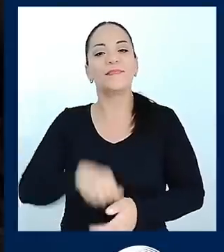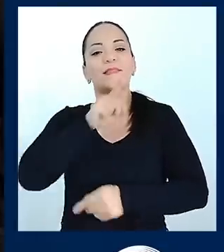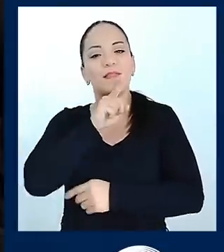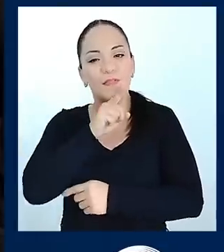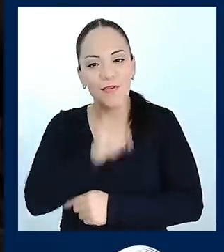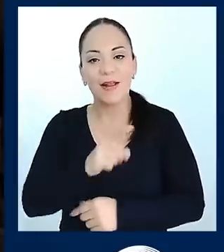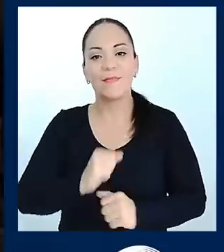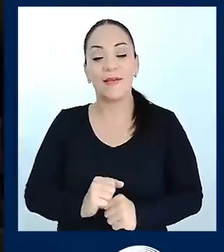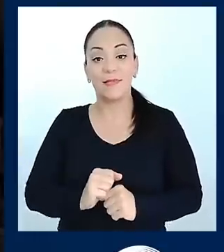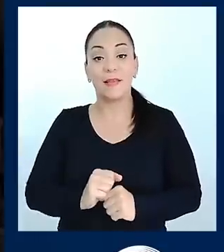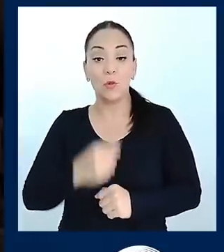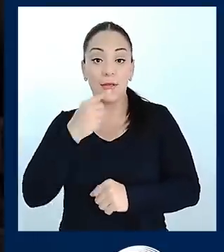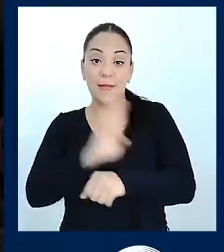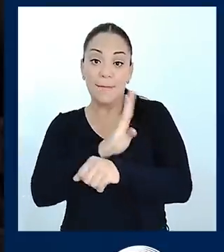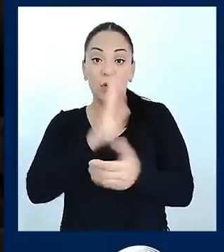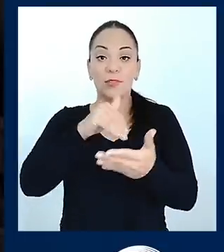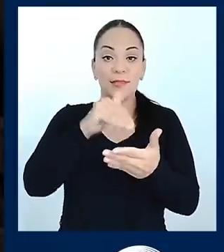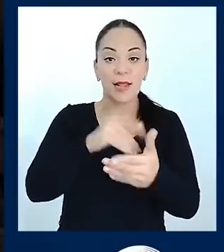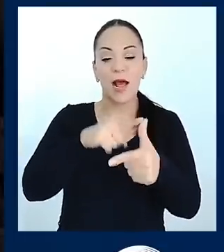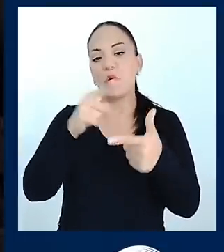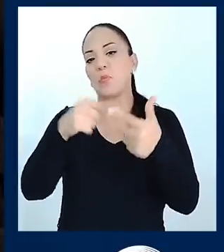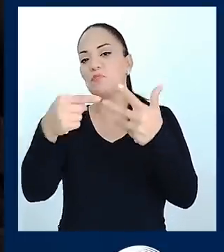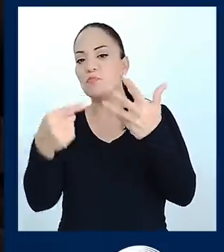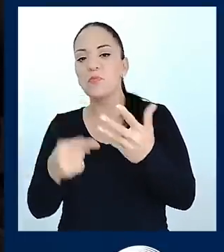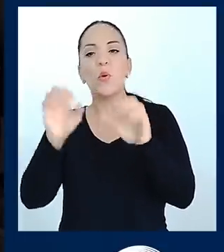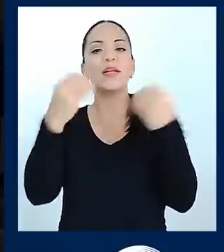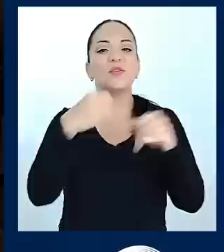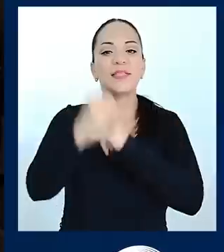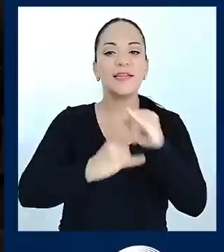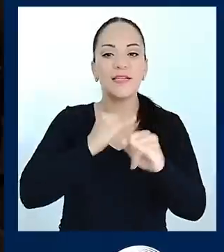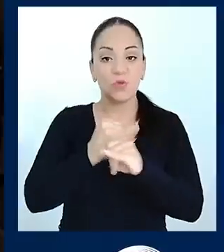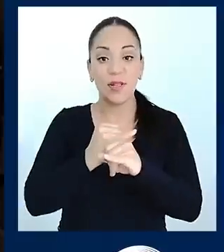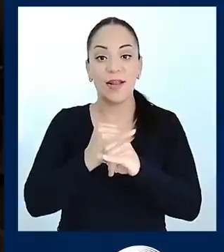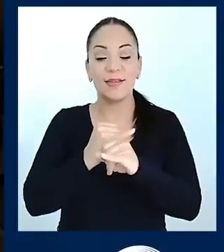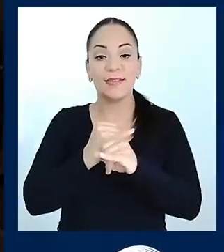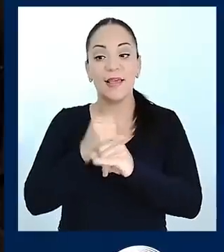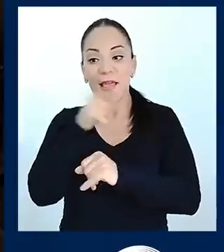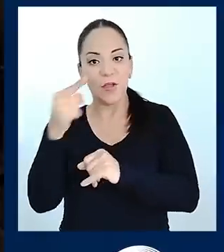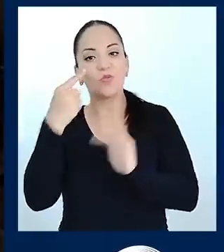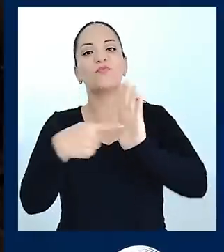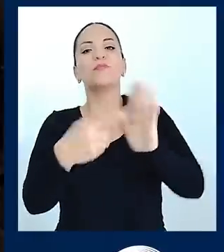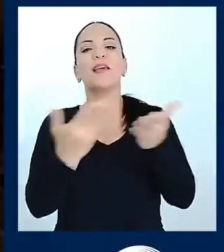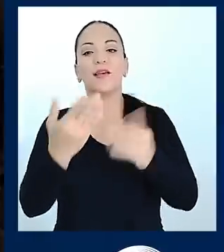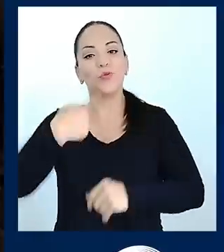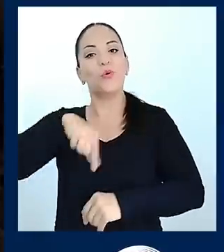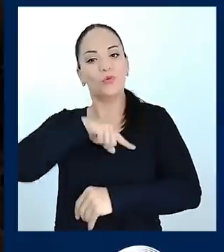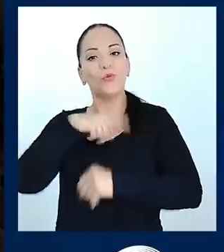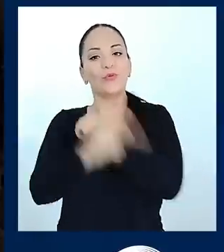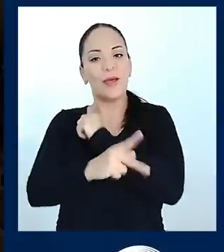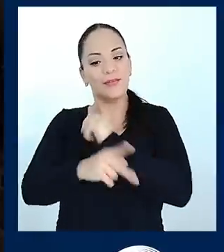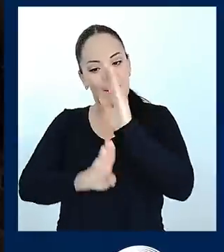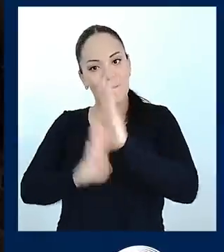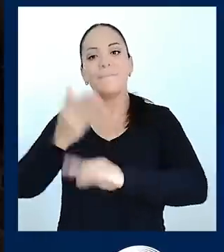Central o las grandes organizaciones internacionales es que estamos mejorando a la velocidad que queremos. Obvio